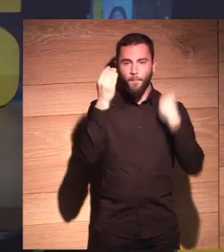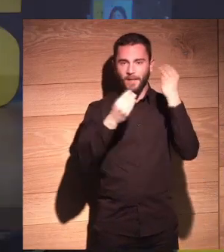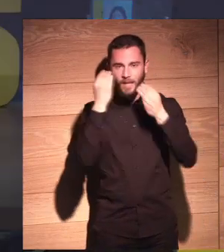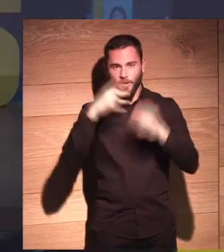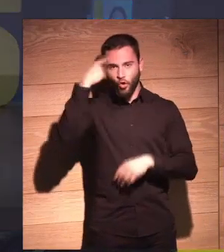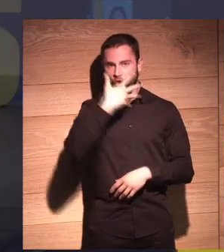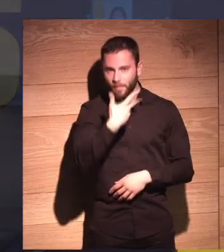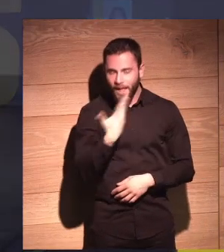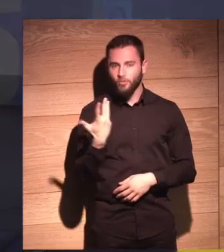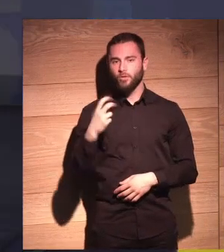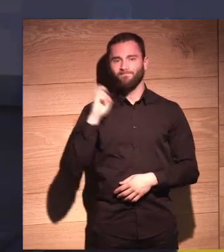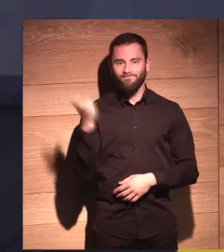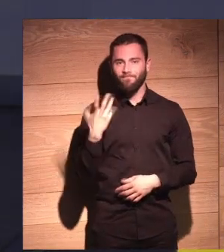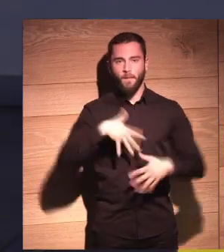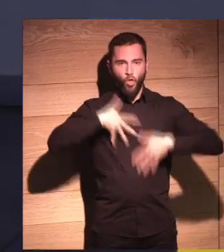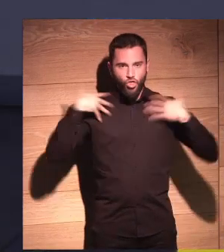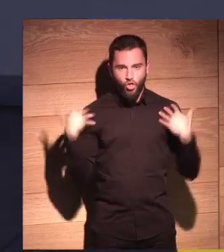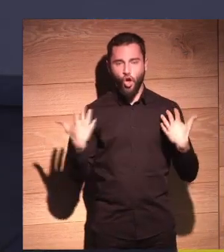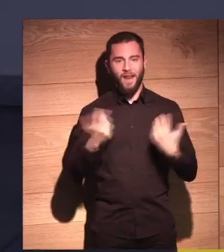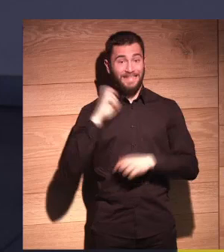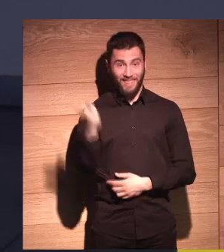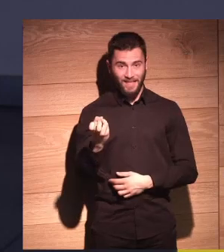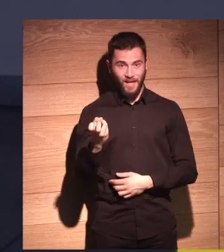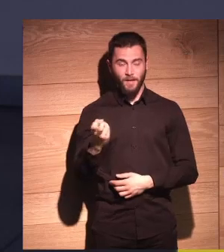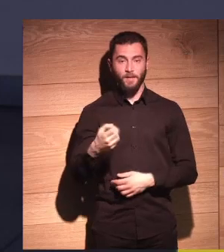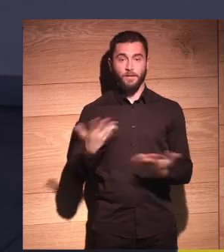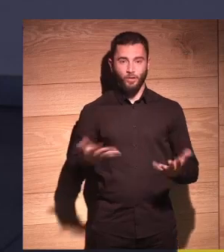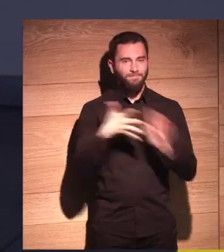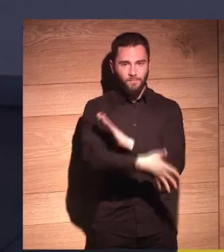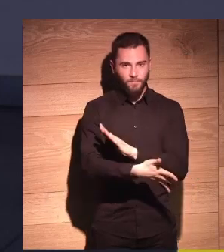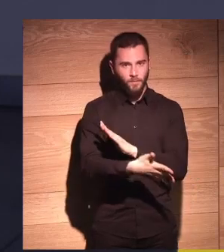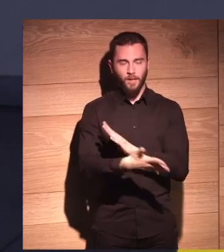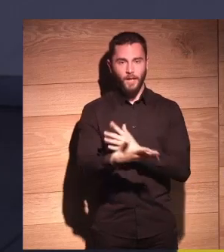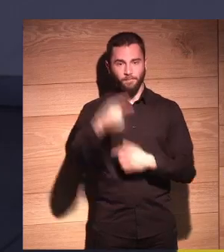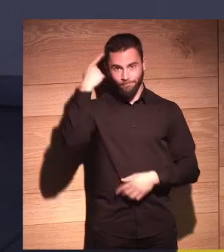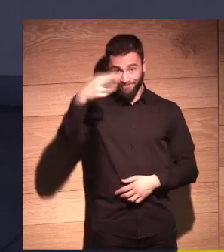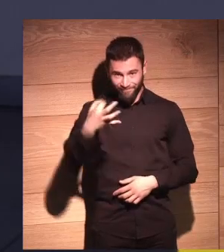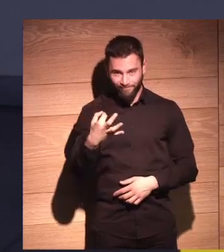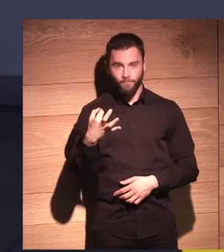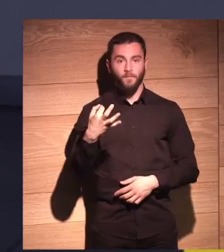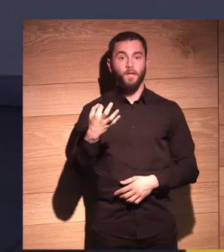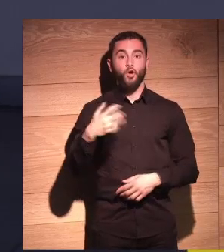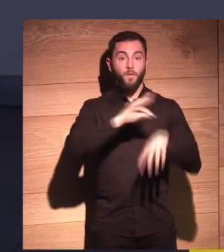los conocimientos, las emociones, etcétera. Y por lo tanto, hay que tener en cuenta que